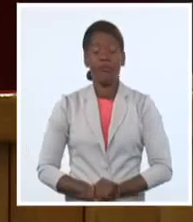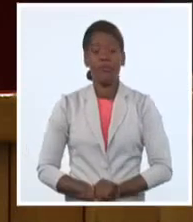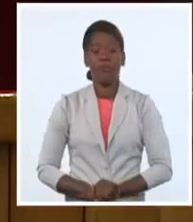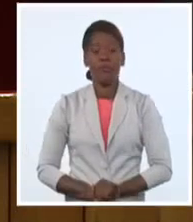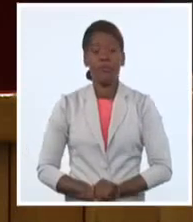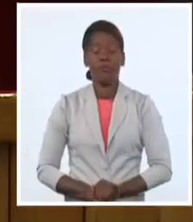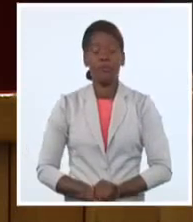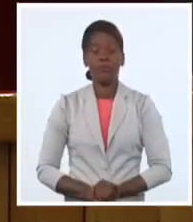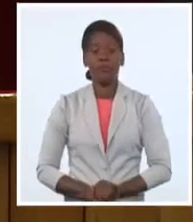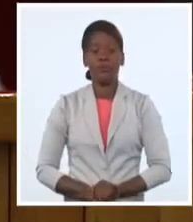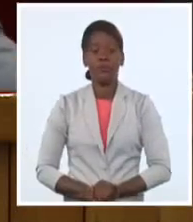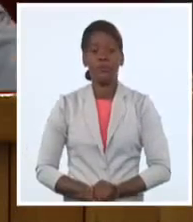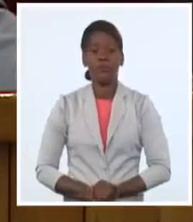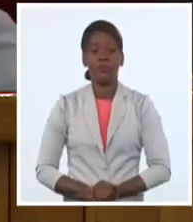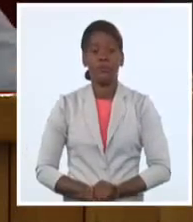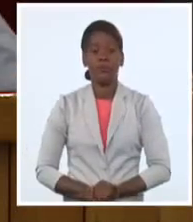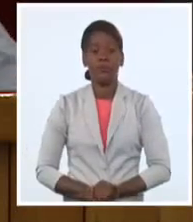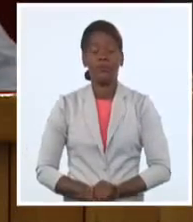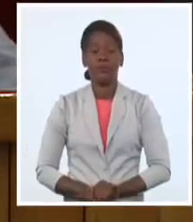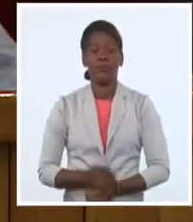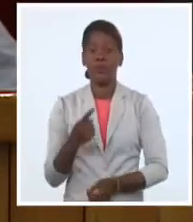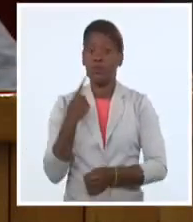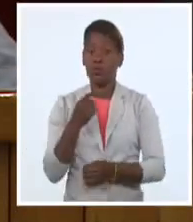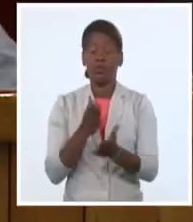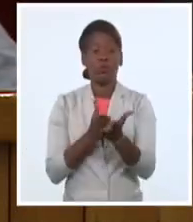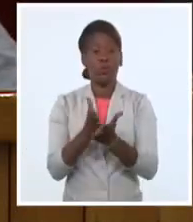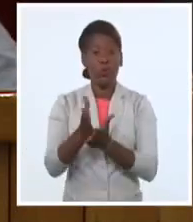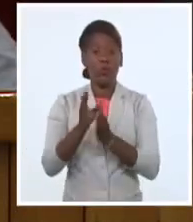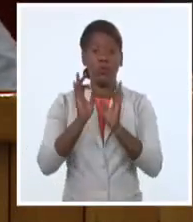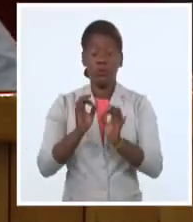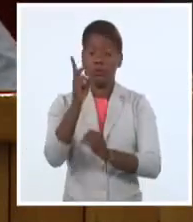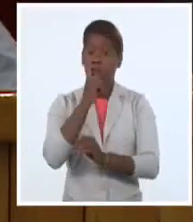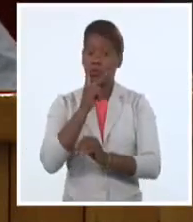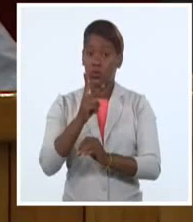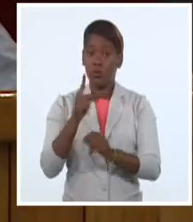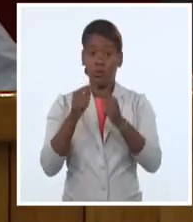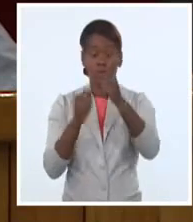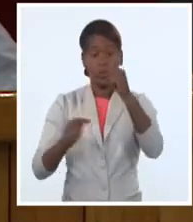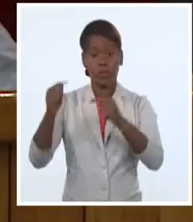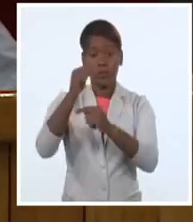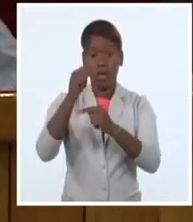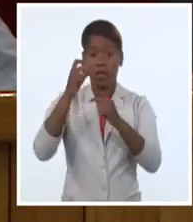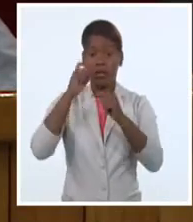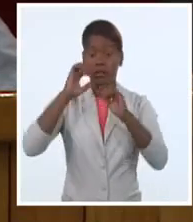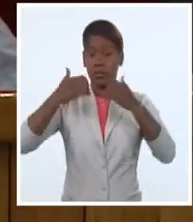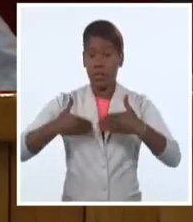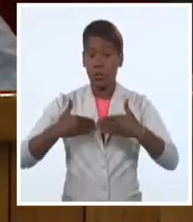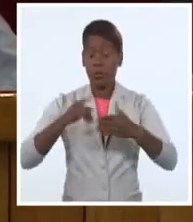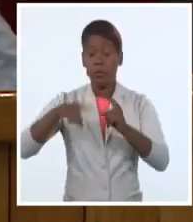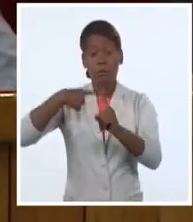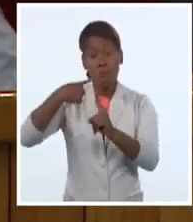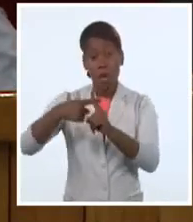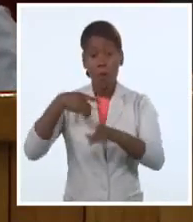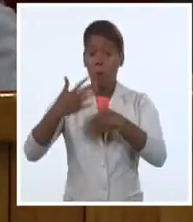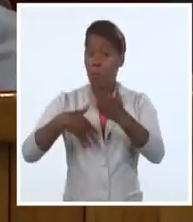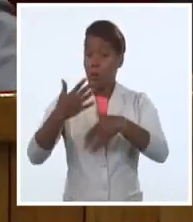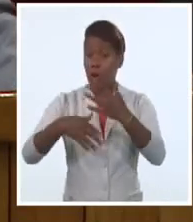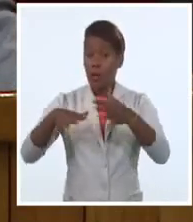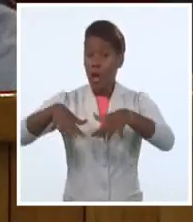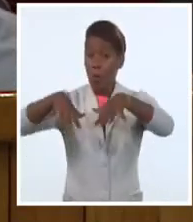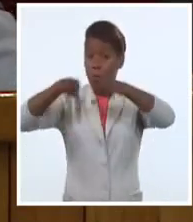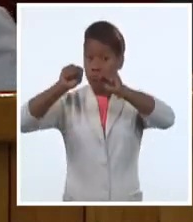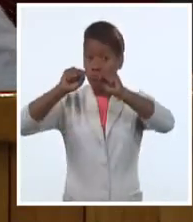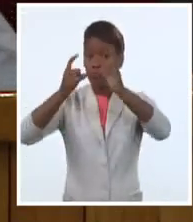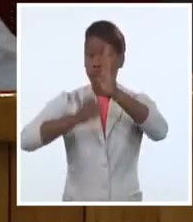los mantenimientos y no poder adquirir los recursos imprescindibles para la garantía del servicio eléctrico provocaron los molestos apagones que hemos